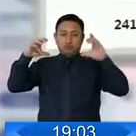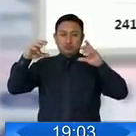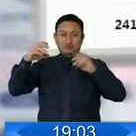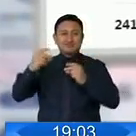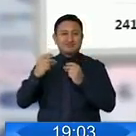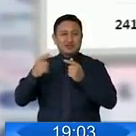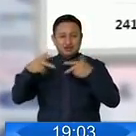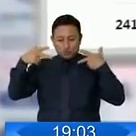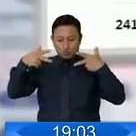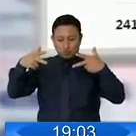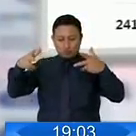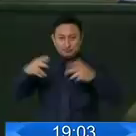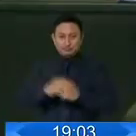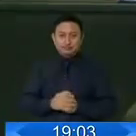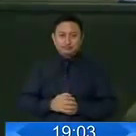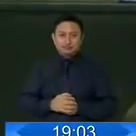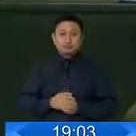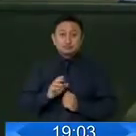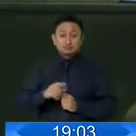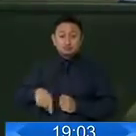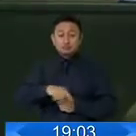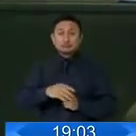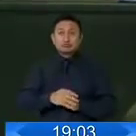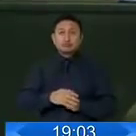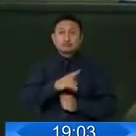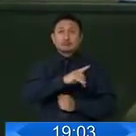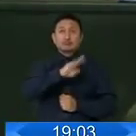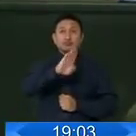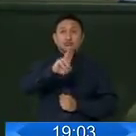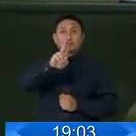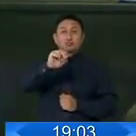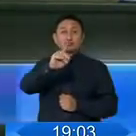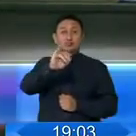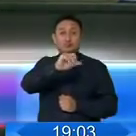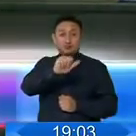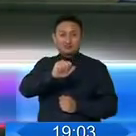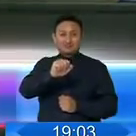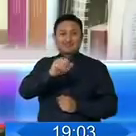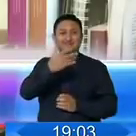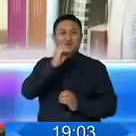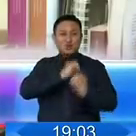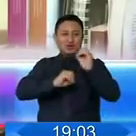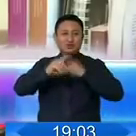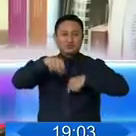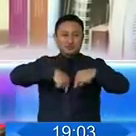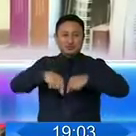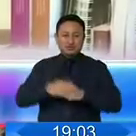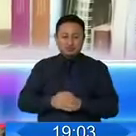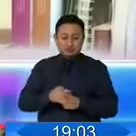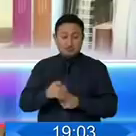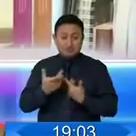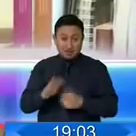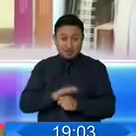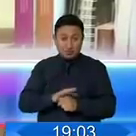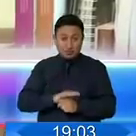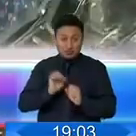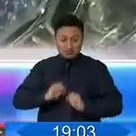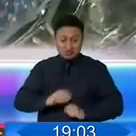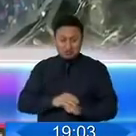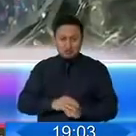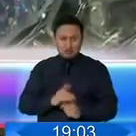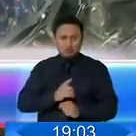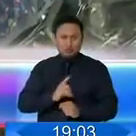el territorio nacional. Medidas que, a decir de Cristóbal Buendía del Observatorio de Movilidad, serían insuficientes para empezar